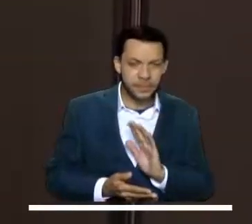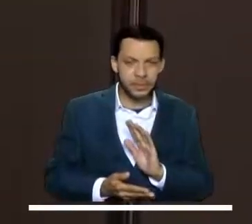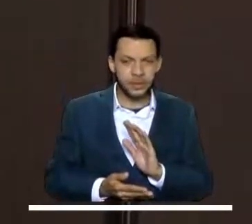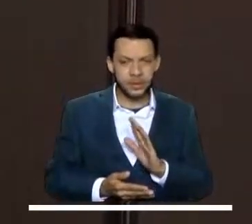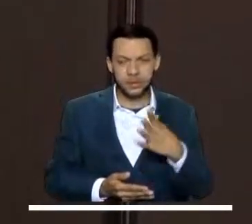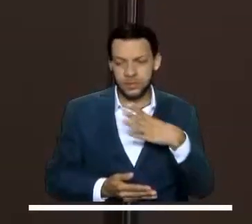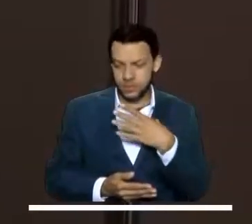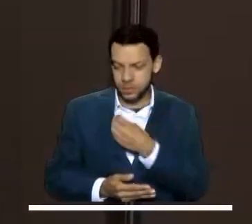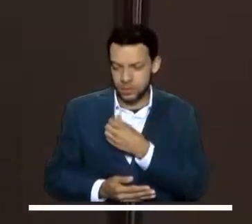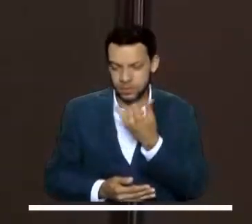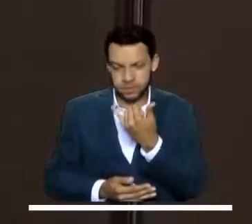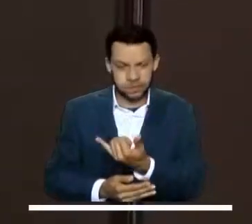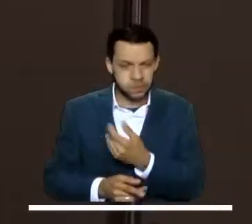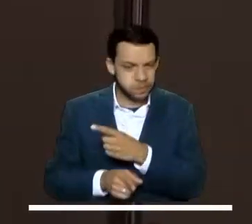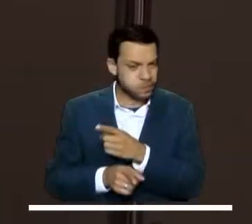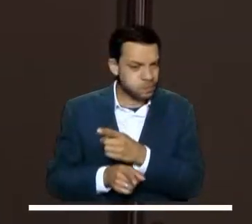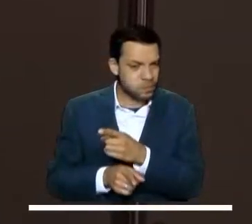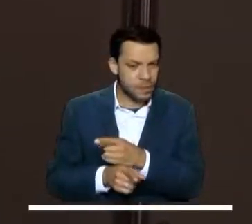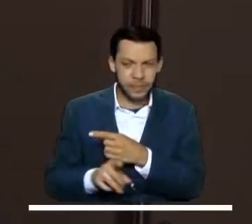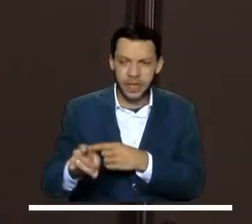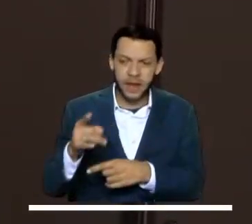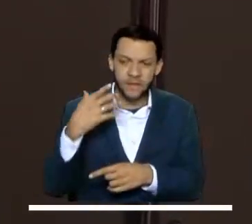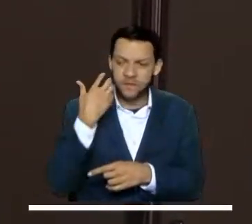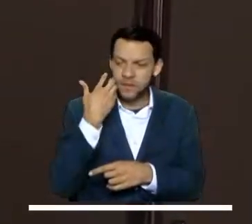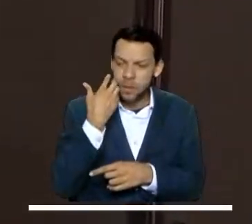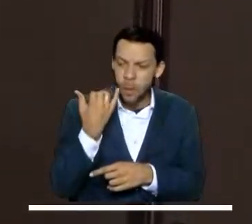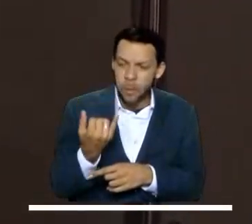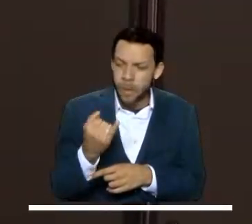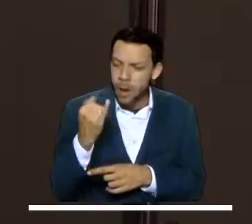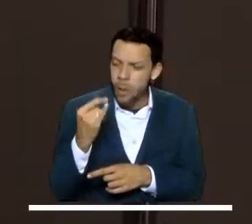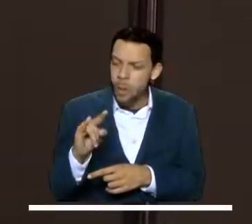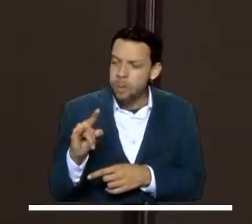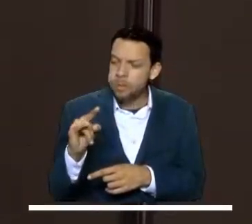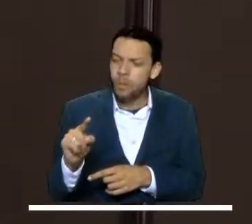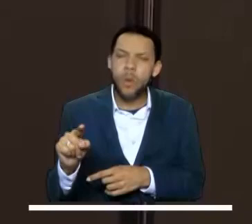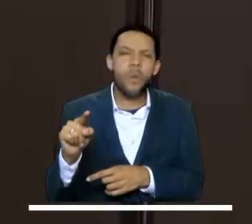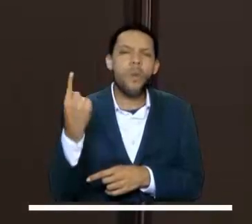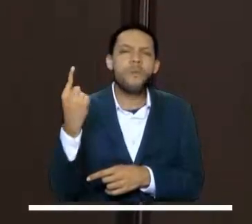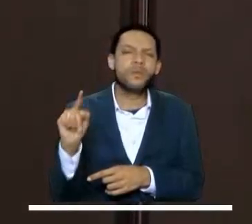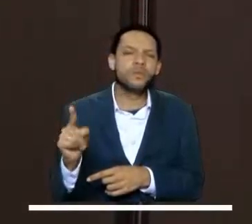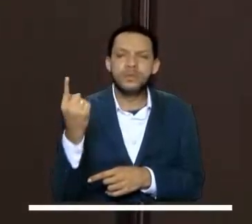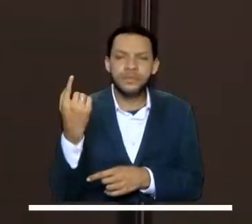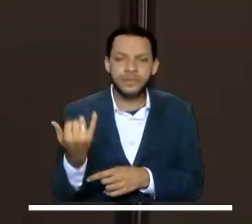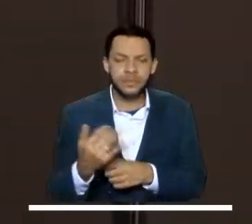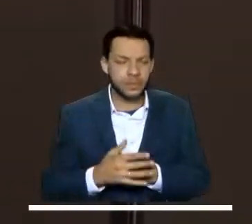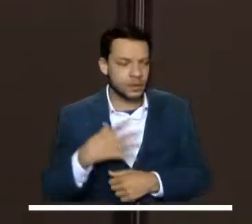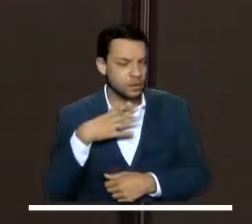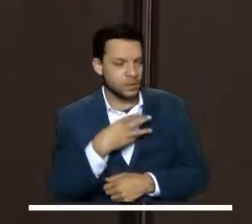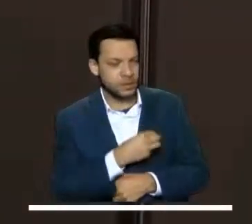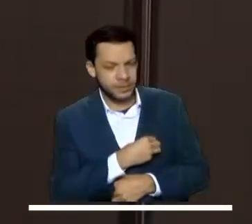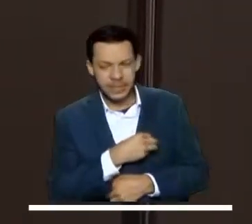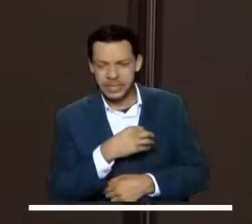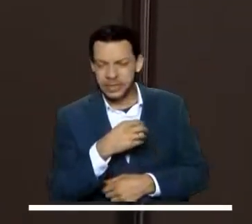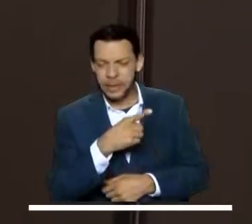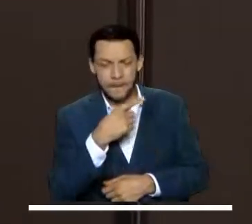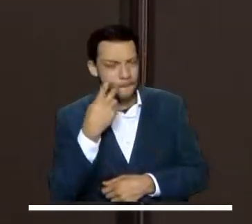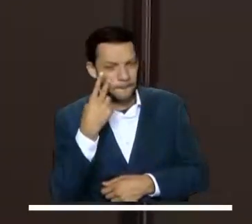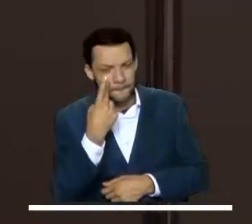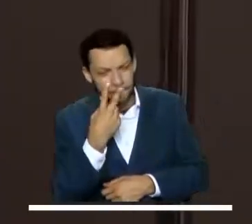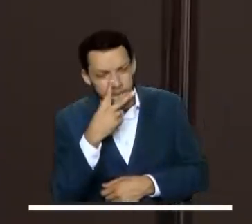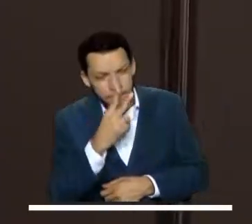Nos devolvemos. ¿Alguna patología, doctor Luis Guillermo? Una gastritis, una pequeña hernia hiatal, vemos ahí como el